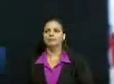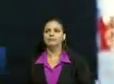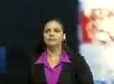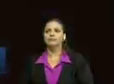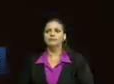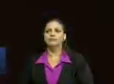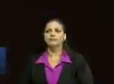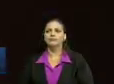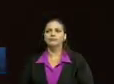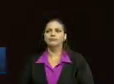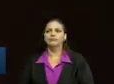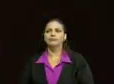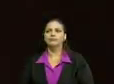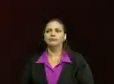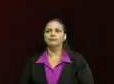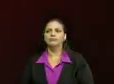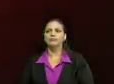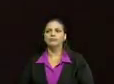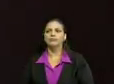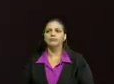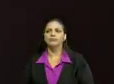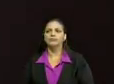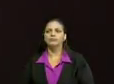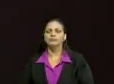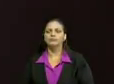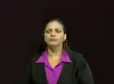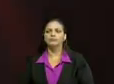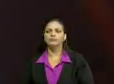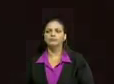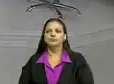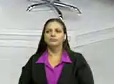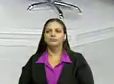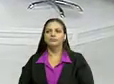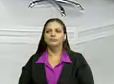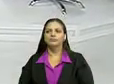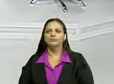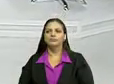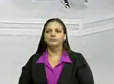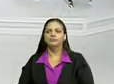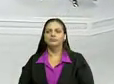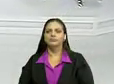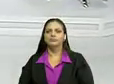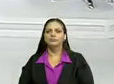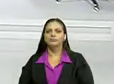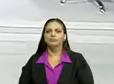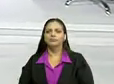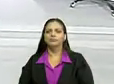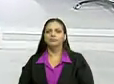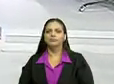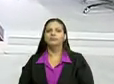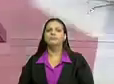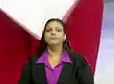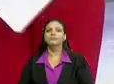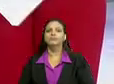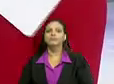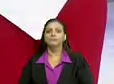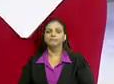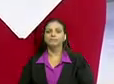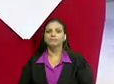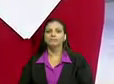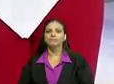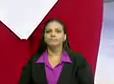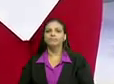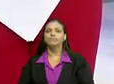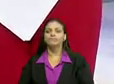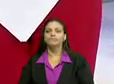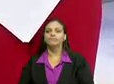delictiva. Informó José Morales. Adiós. Lo que decíamos es la percepción que el